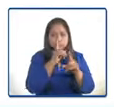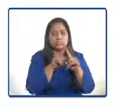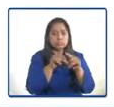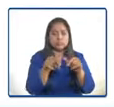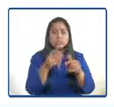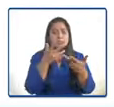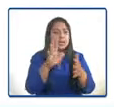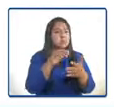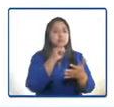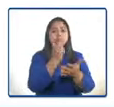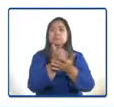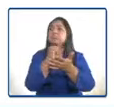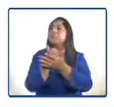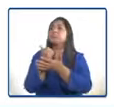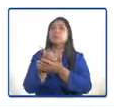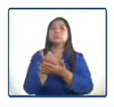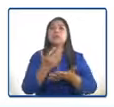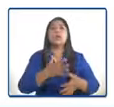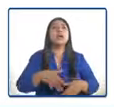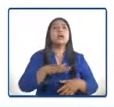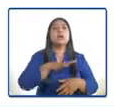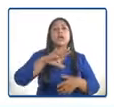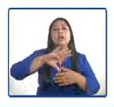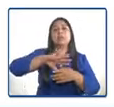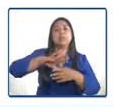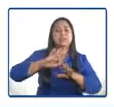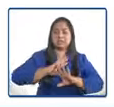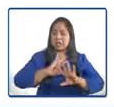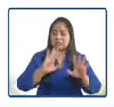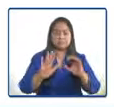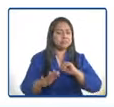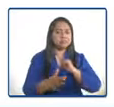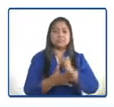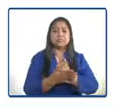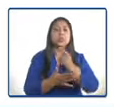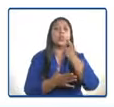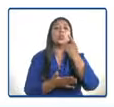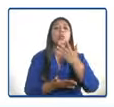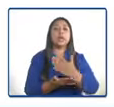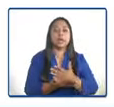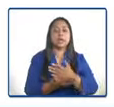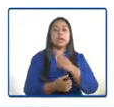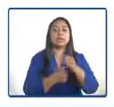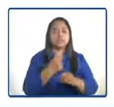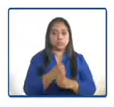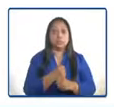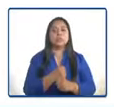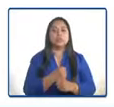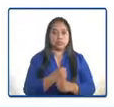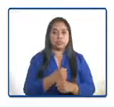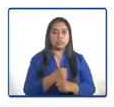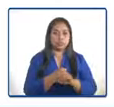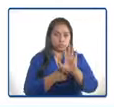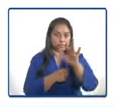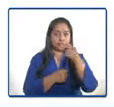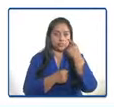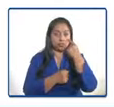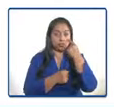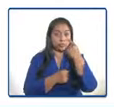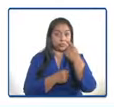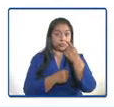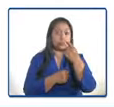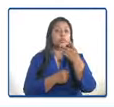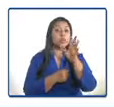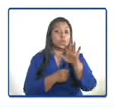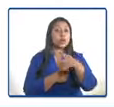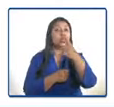todas las embajadas, en todos los lugares, por un año. Eso sí quisiera yo hacer bien énfasis, es